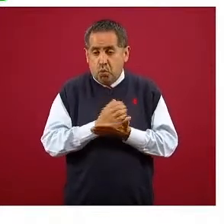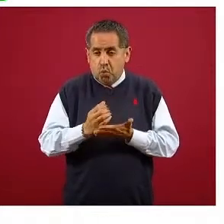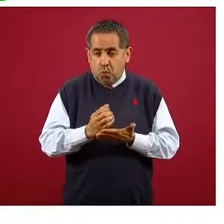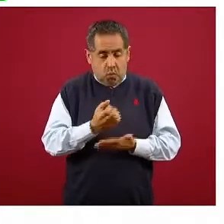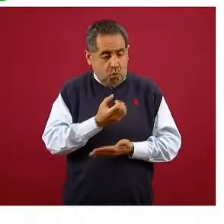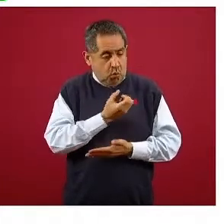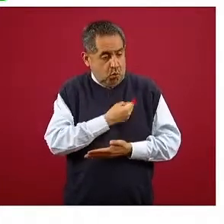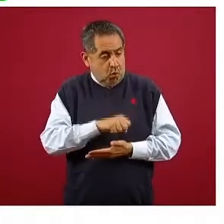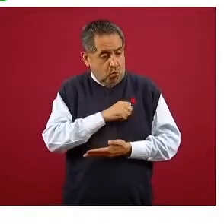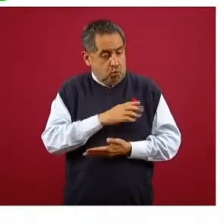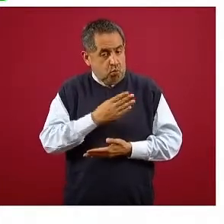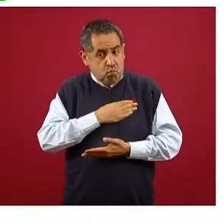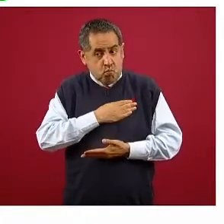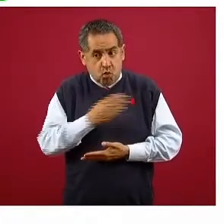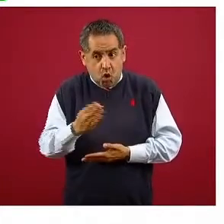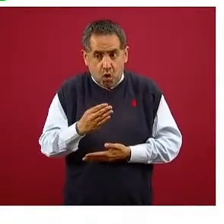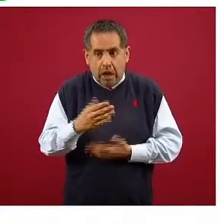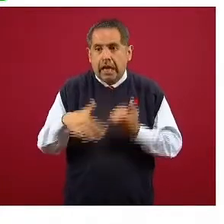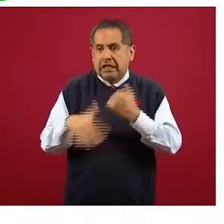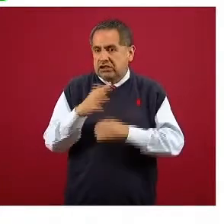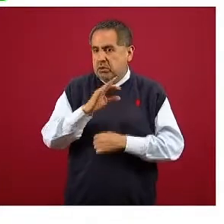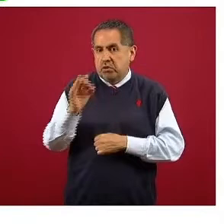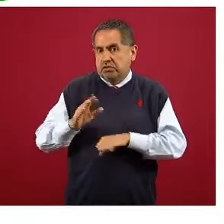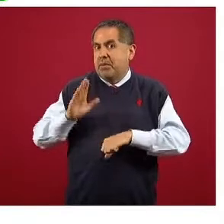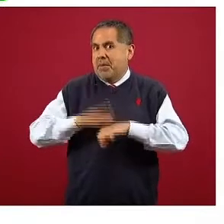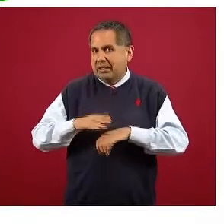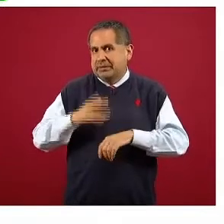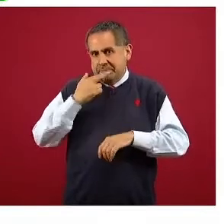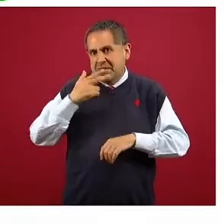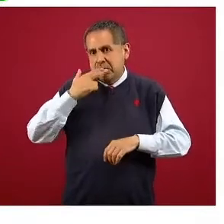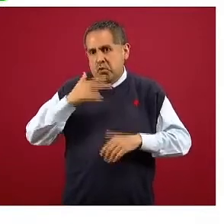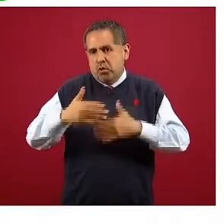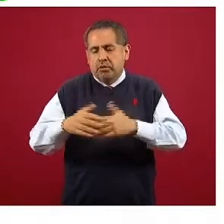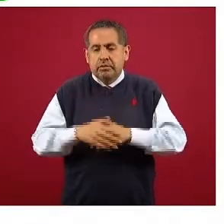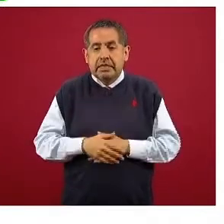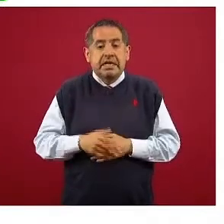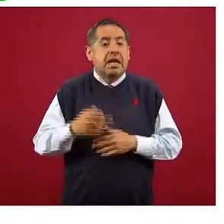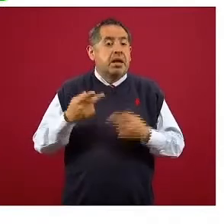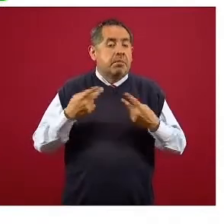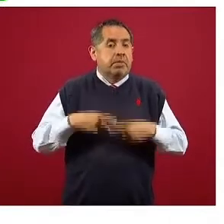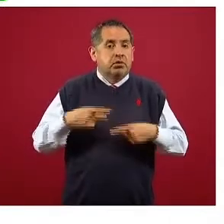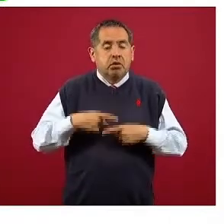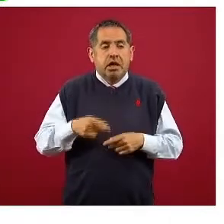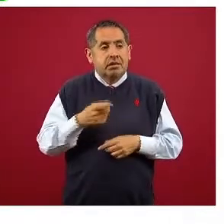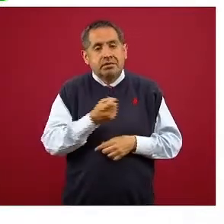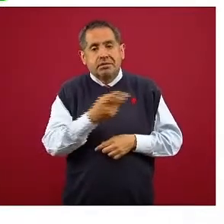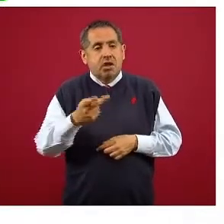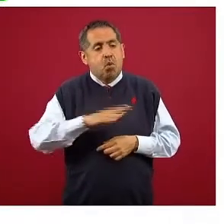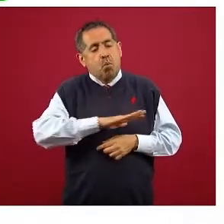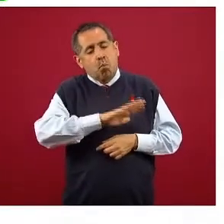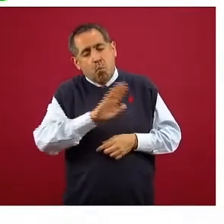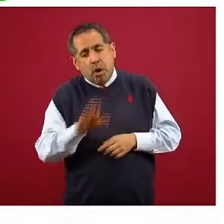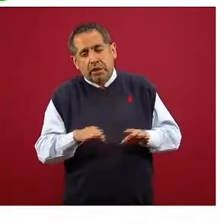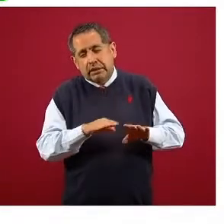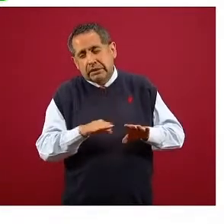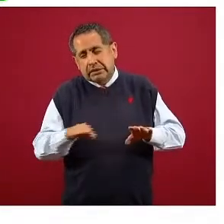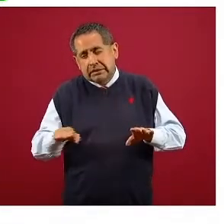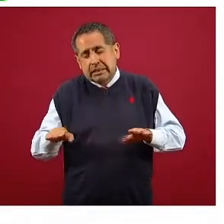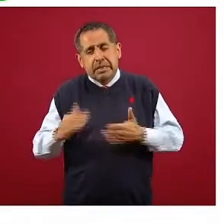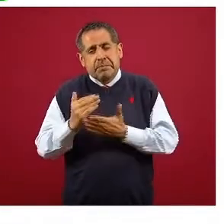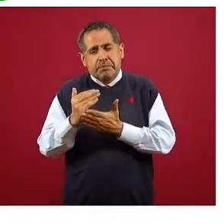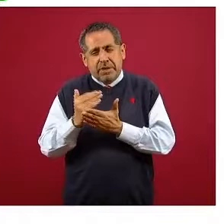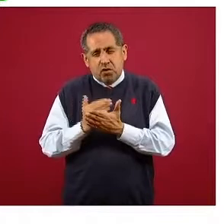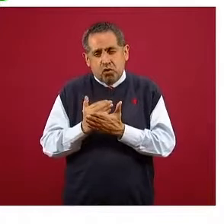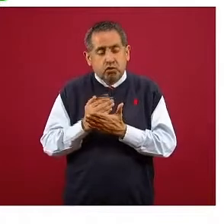más 15% entre las últimas 2 semanas, y la tendencia descendente de las defunciones de al menos también por